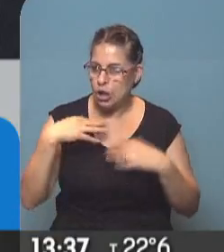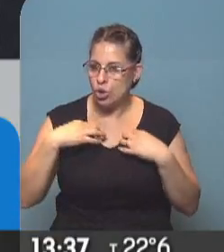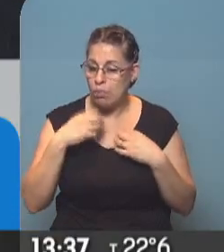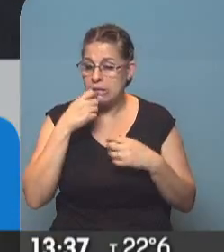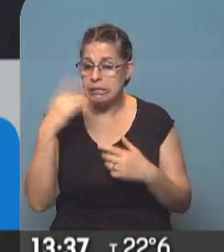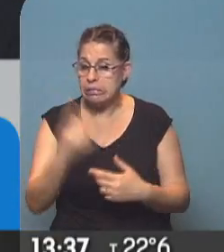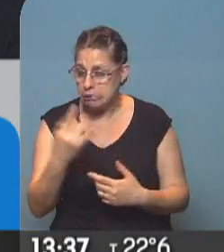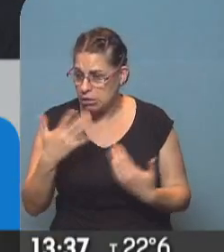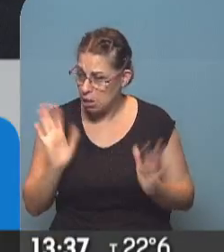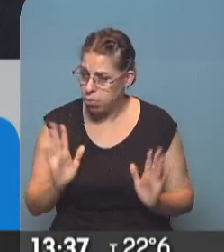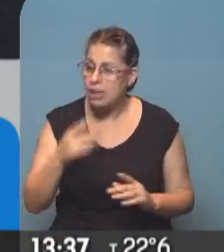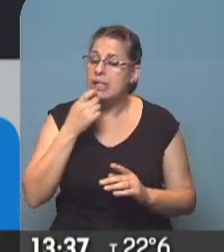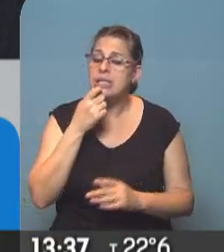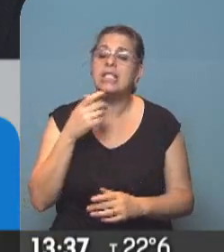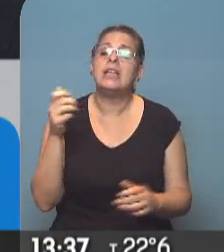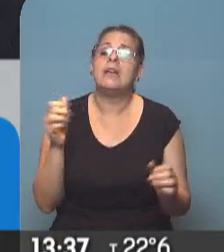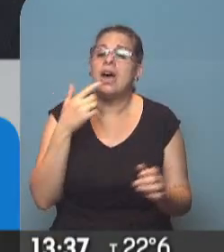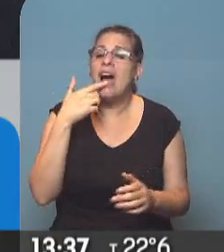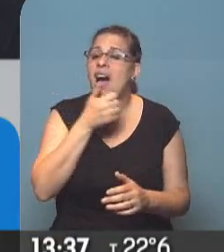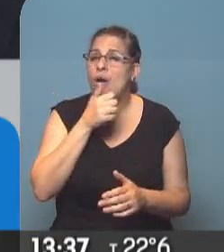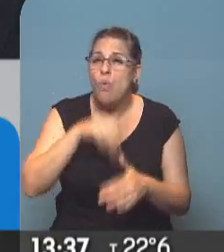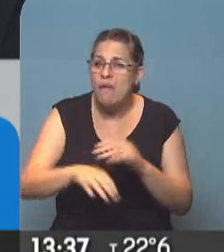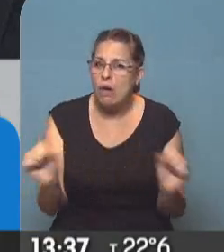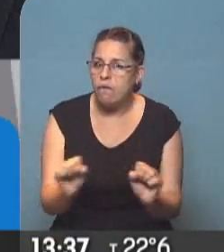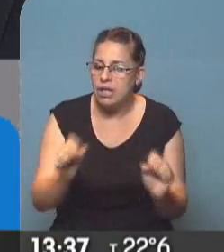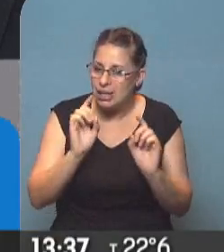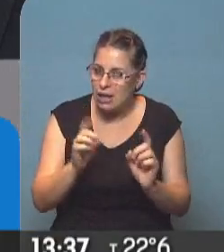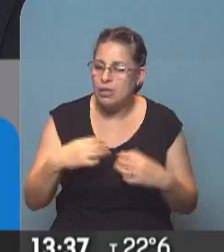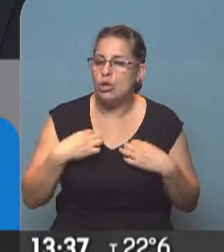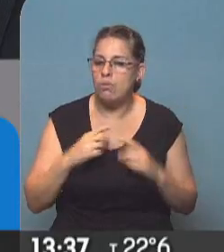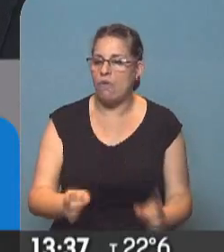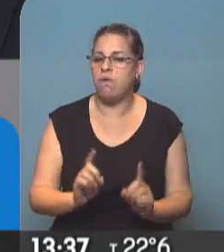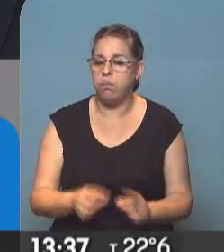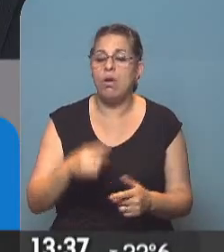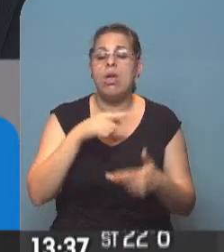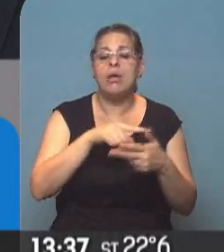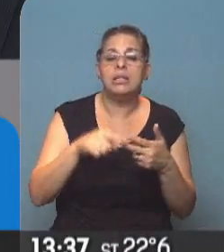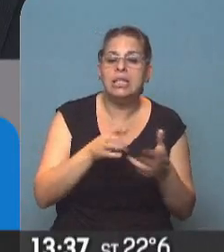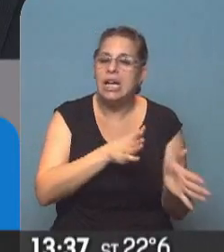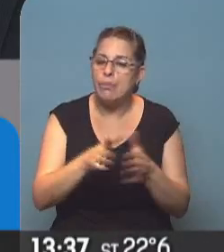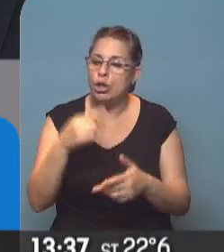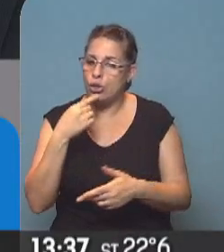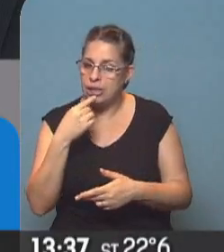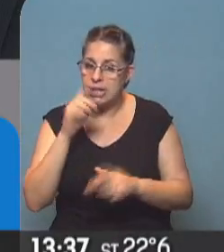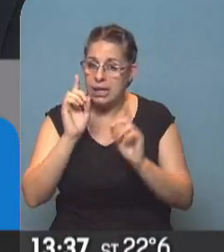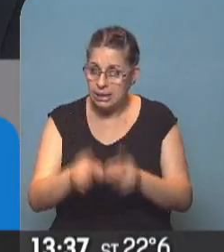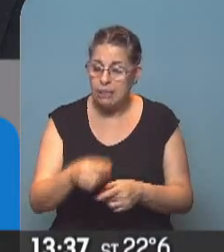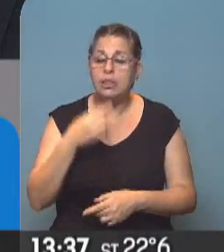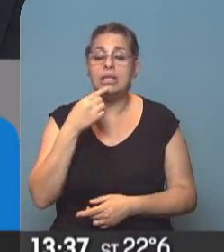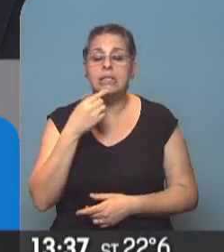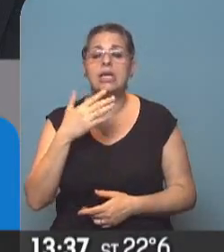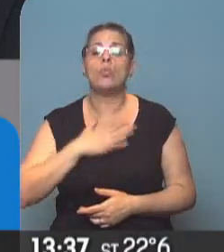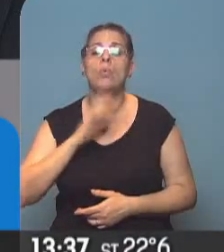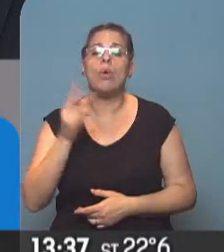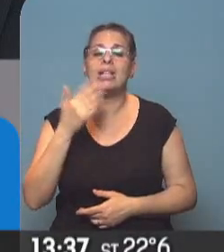durar, y si está en baja temperatura también, ¿no? Sí, se puede. Doctor, usted hablaba de 3 hipótesis. Un sector justamente también de la querella ha señalado que el cuerpo pudo